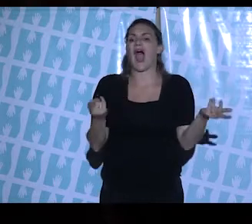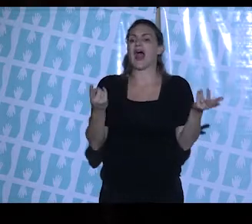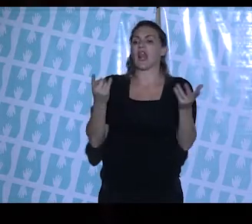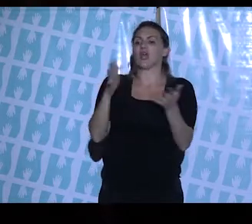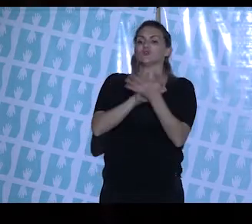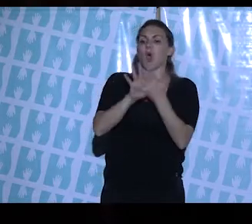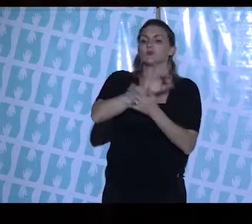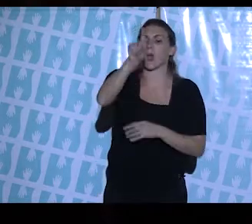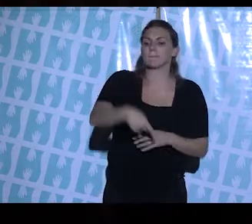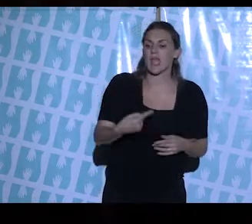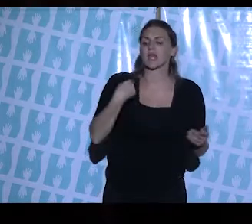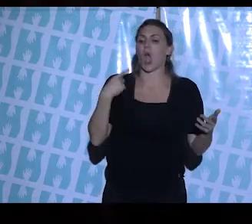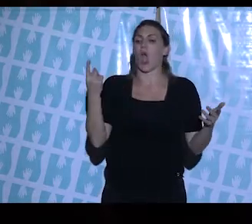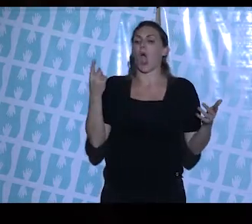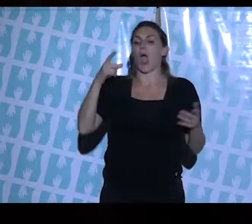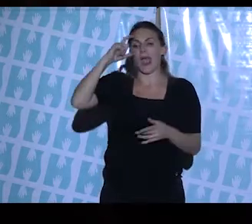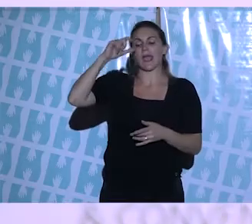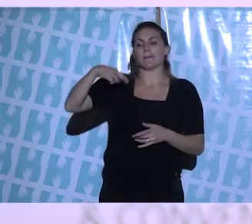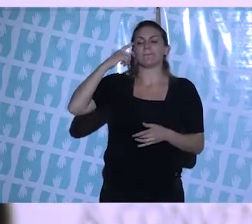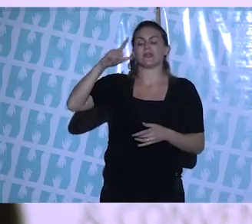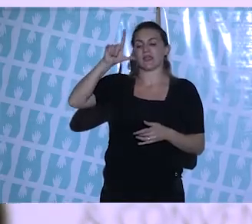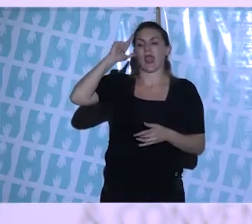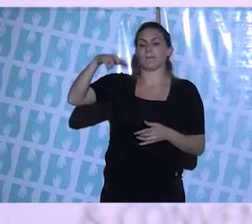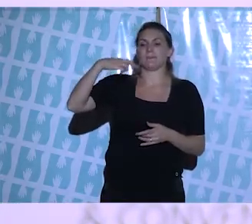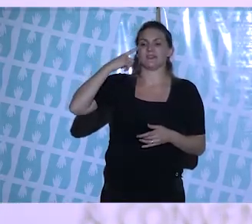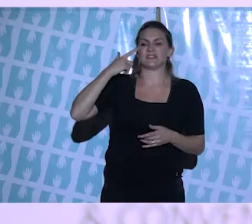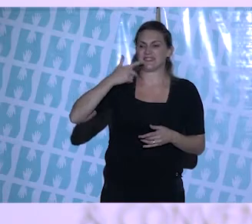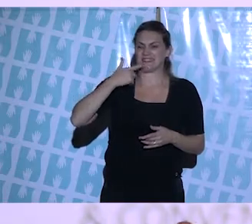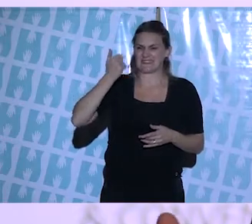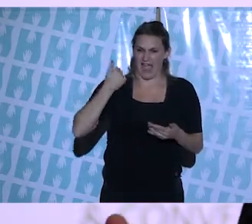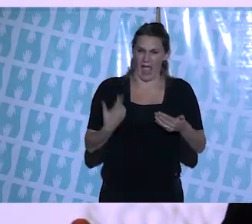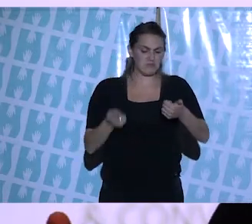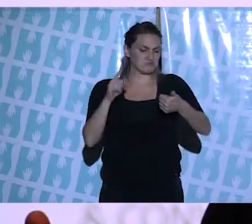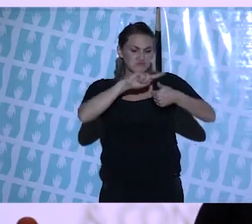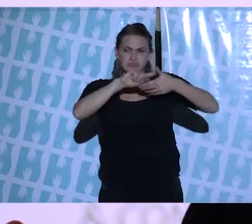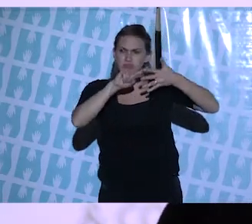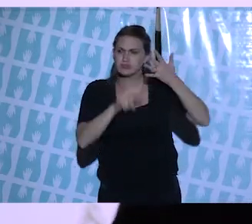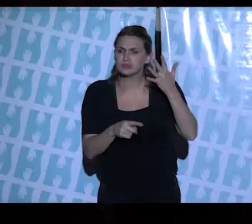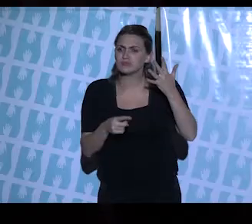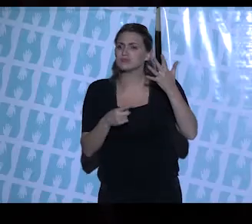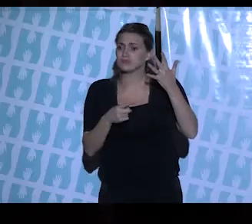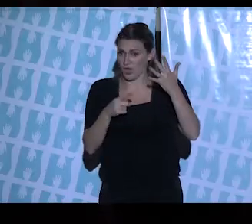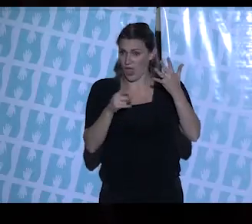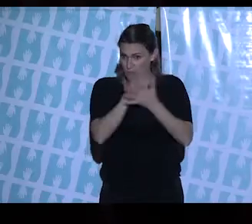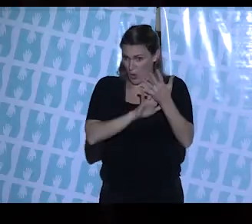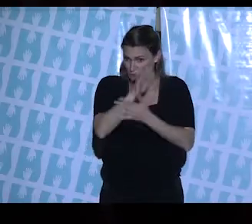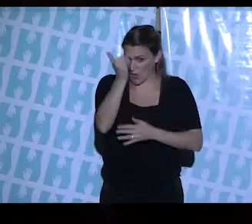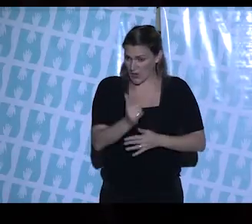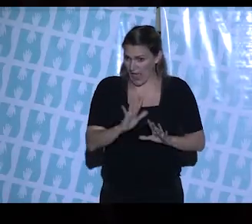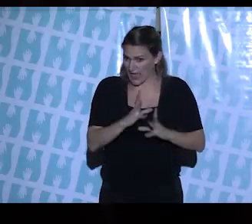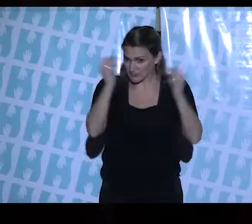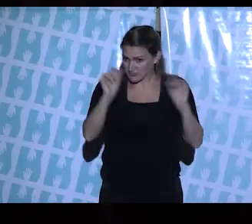se ha curado de epilepsia. Nadie. Las únicas enfermedades que se curan son las infecciones,